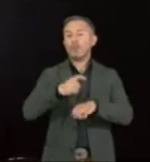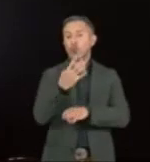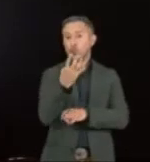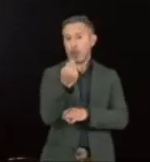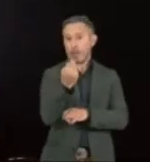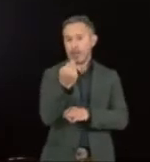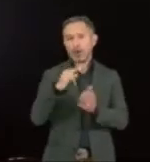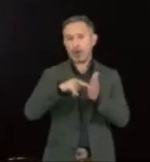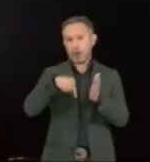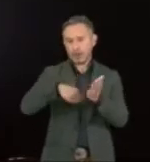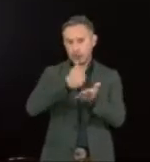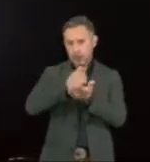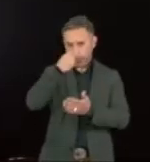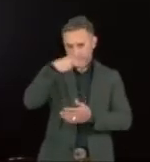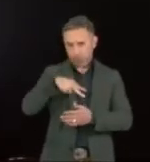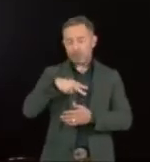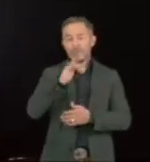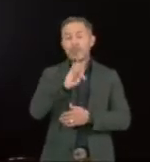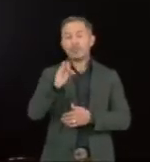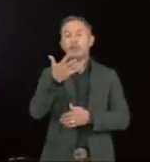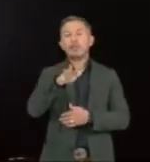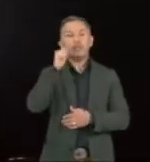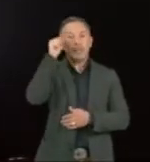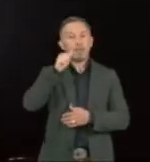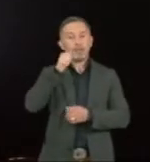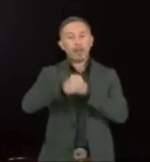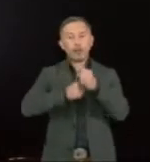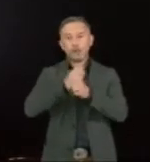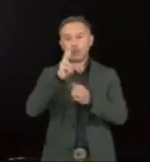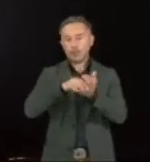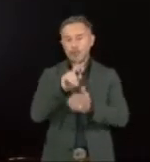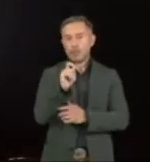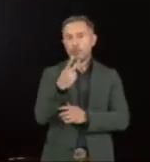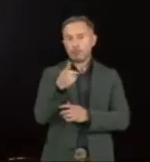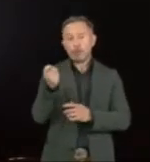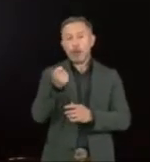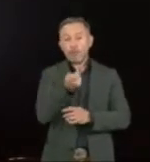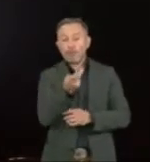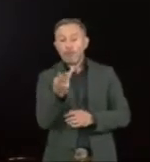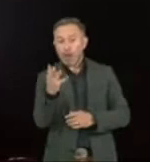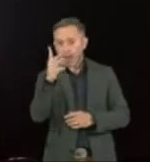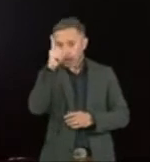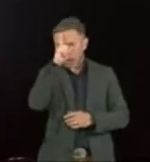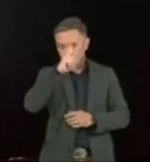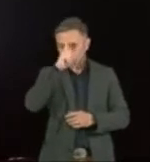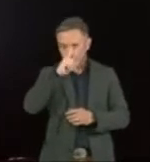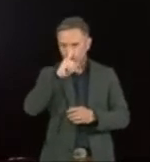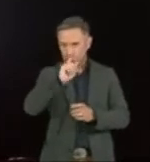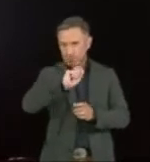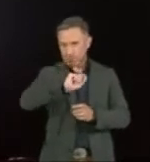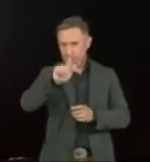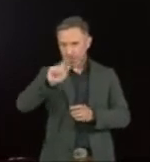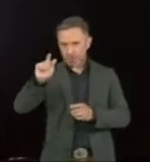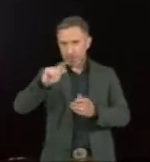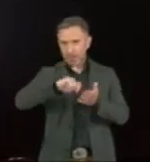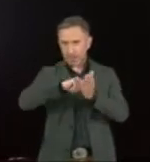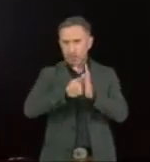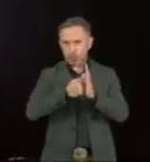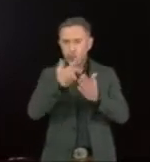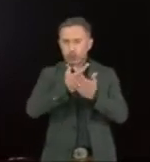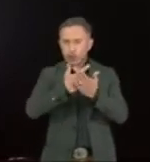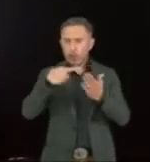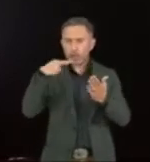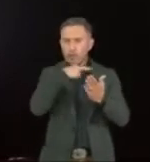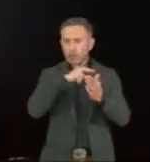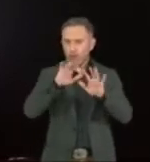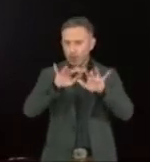del 10 de abril de 2022 los asesores técnicos del conteo rápido en forma lo siguiente primero de las